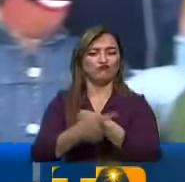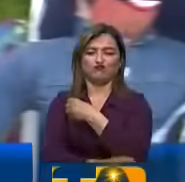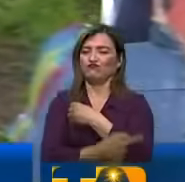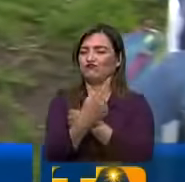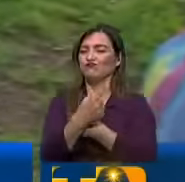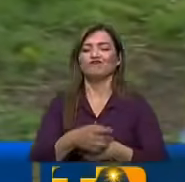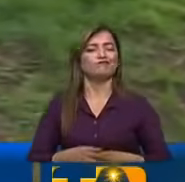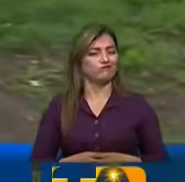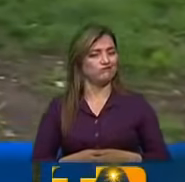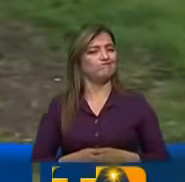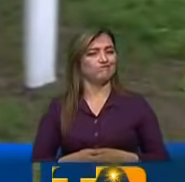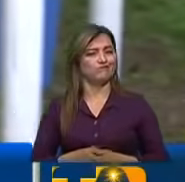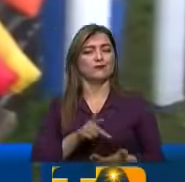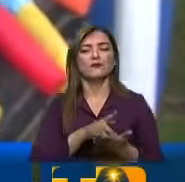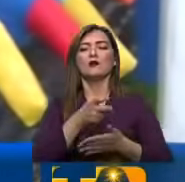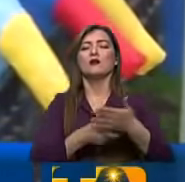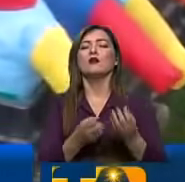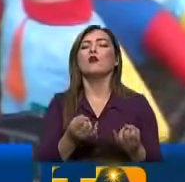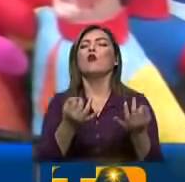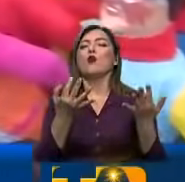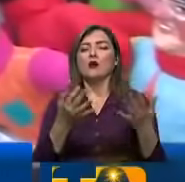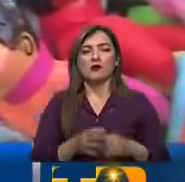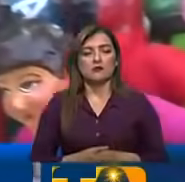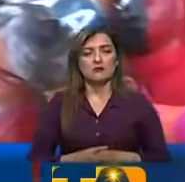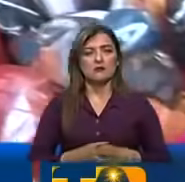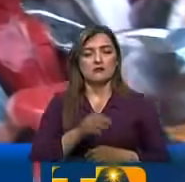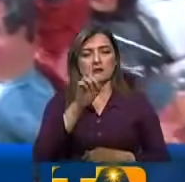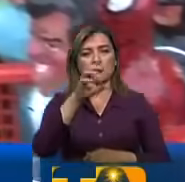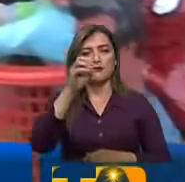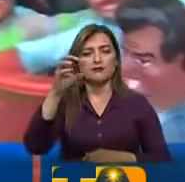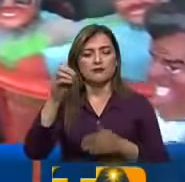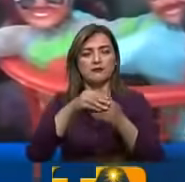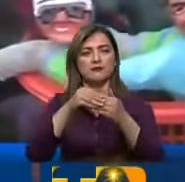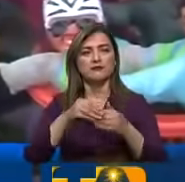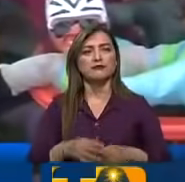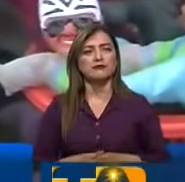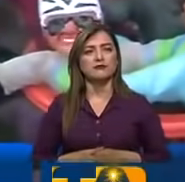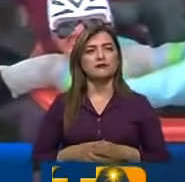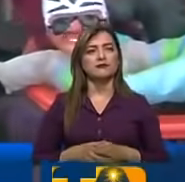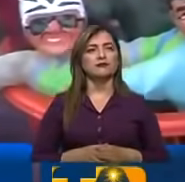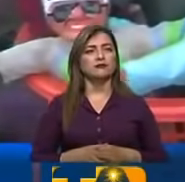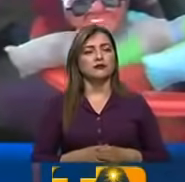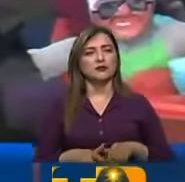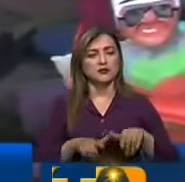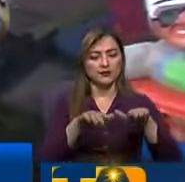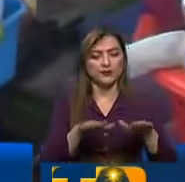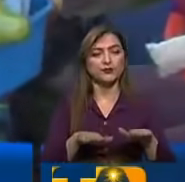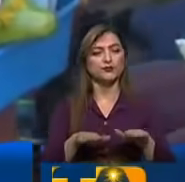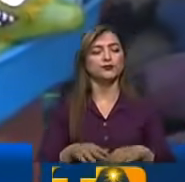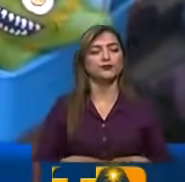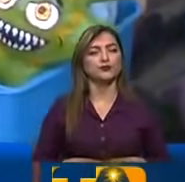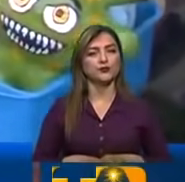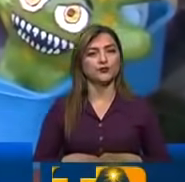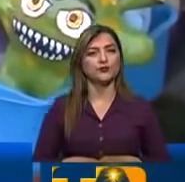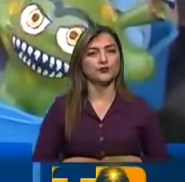y existe una sanción que implica una multa de $100. ¿Y Nosotros nos encontramos en este momento, como ustedes pueden